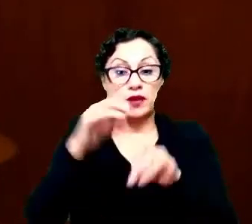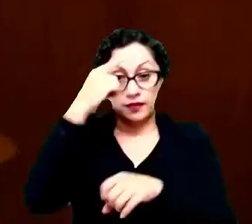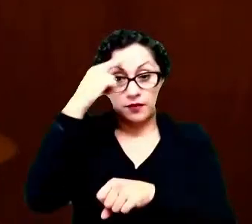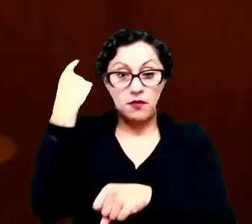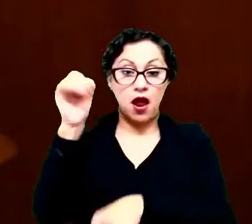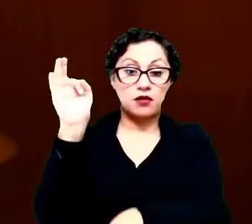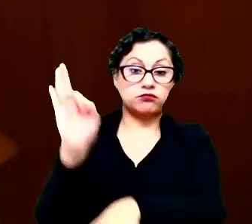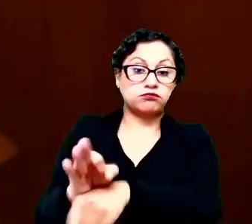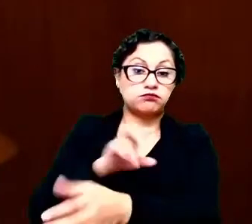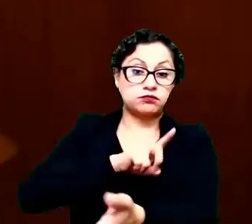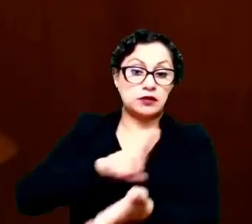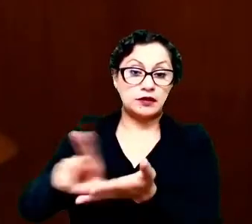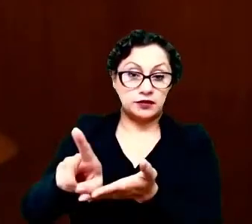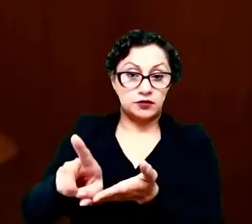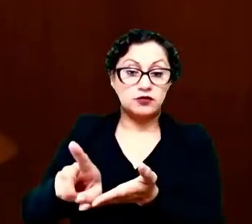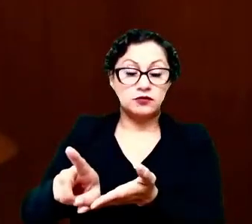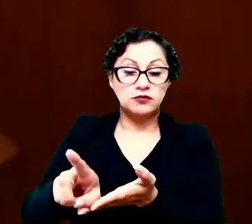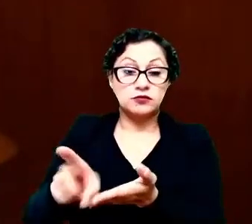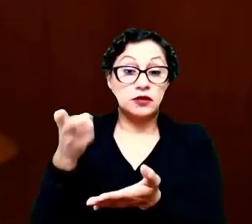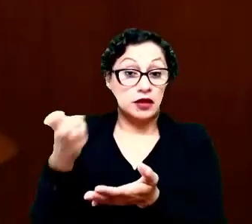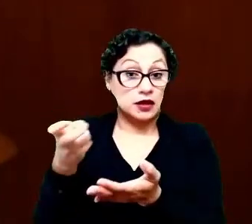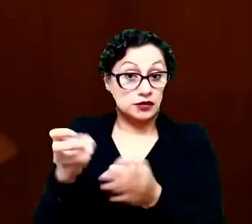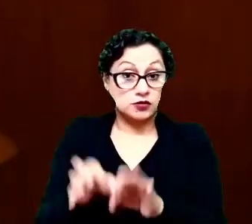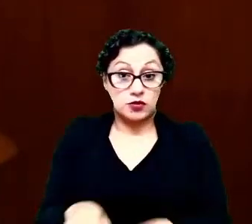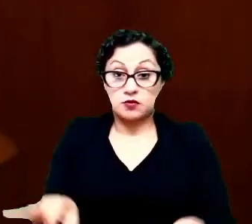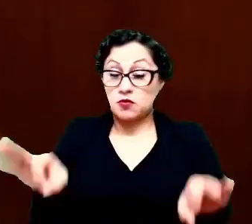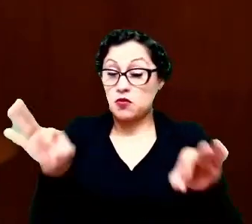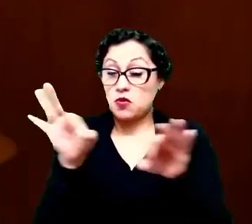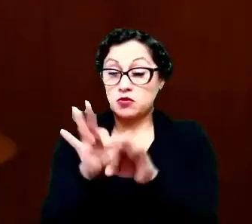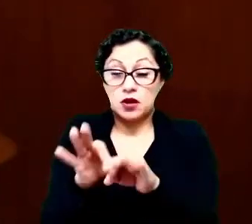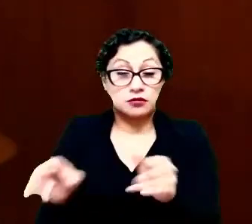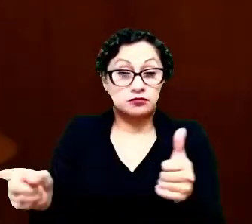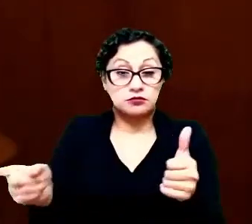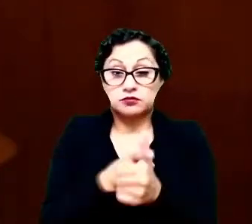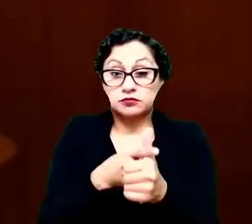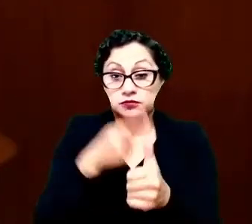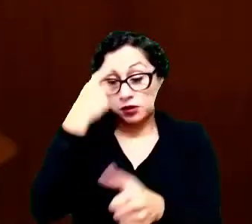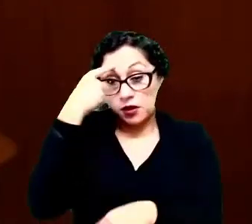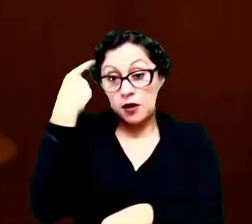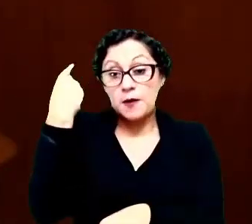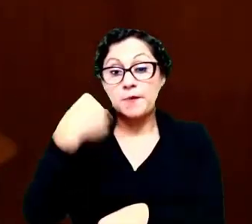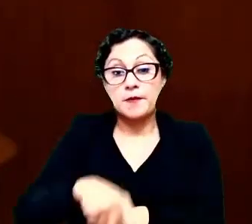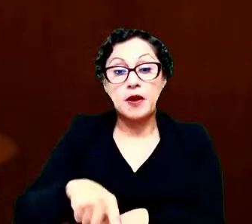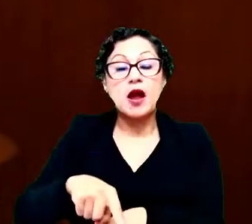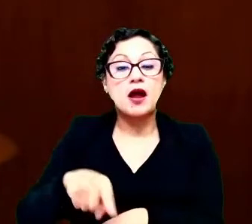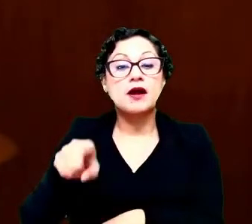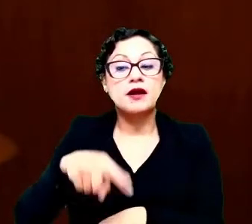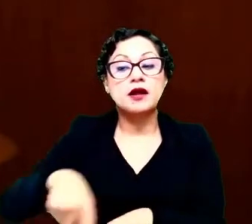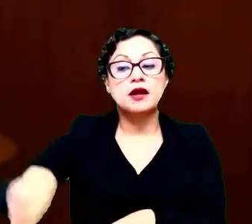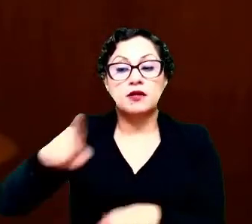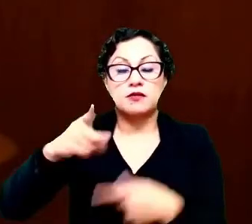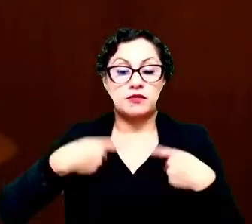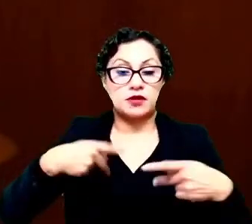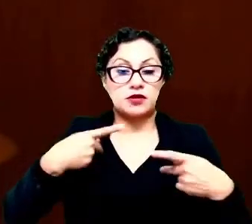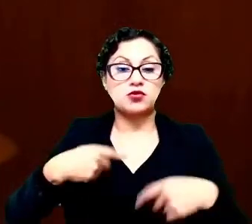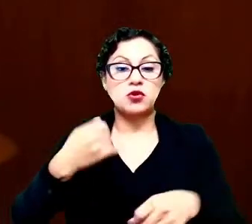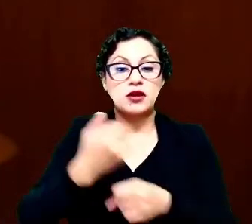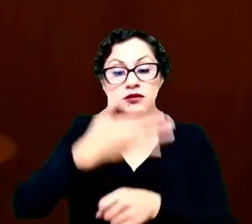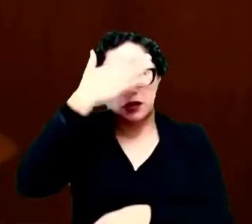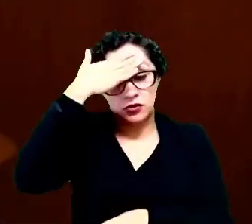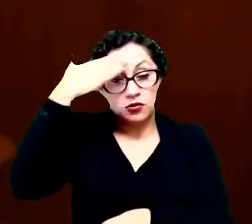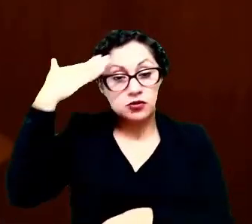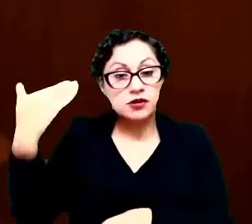su garantía Es indispensable para salvaguardar el principio de presunción de inocencia y en general